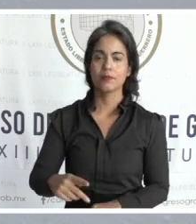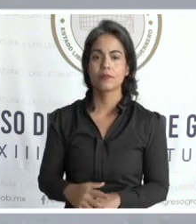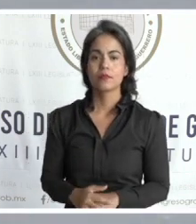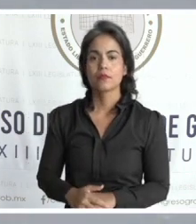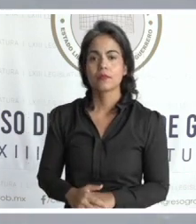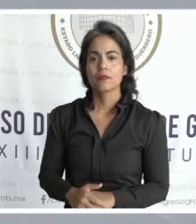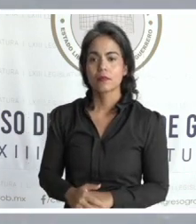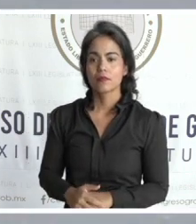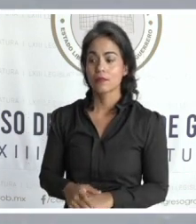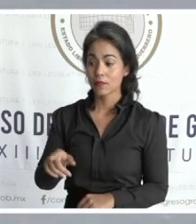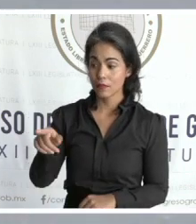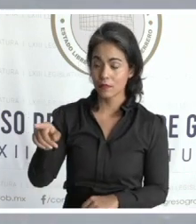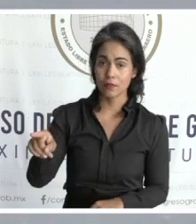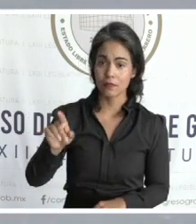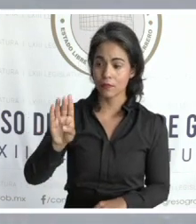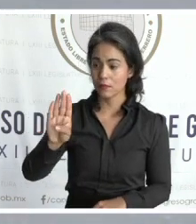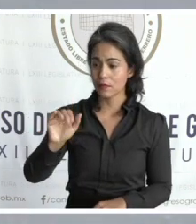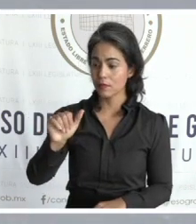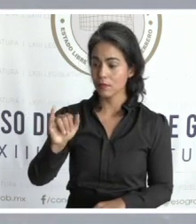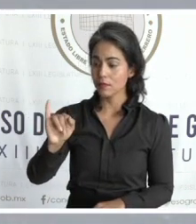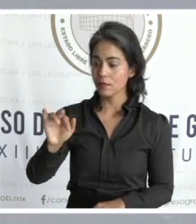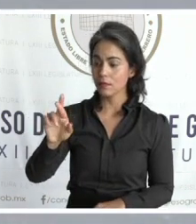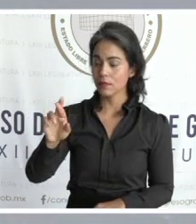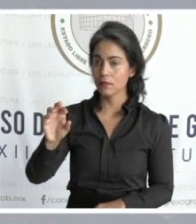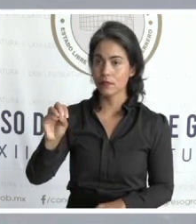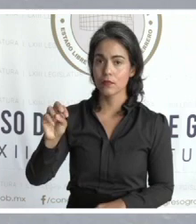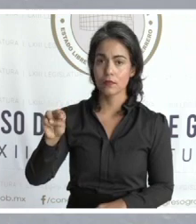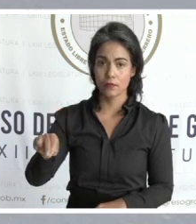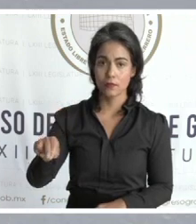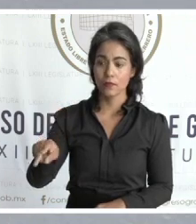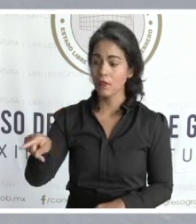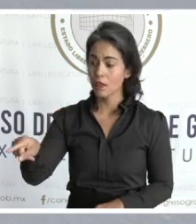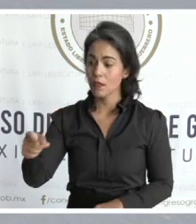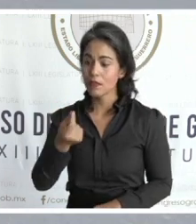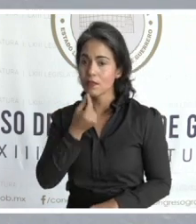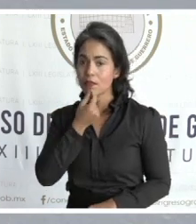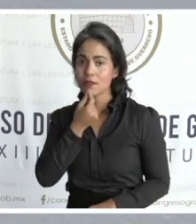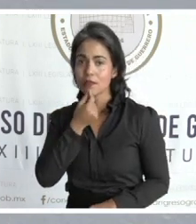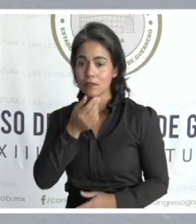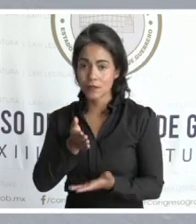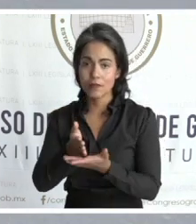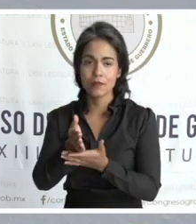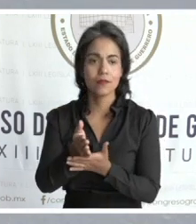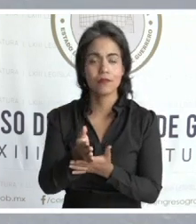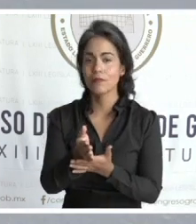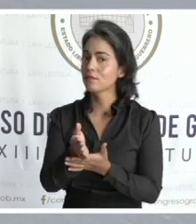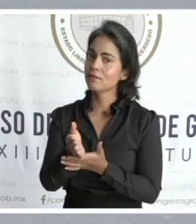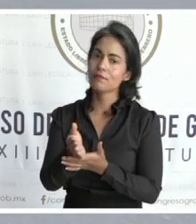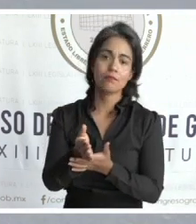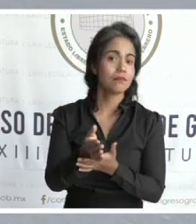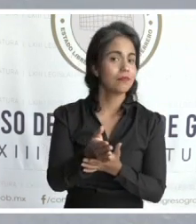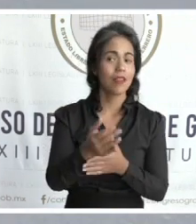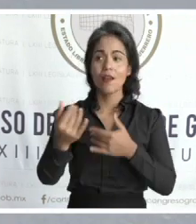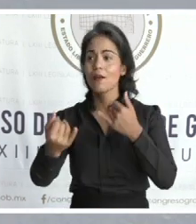ya no se escuchará más el eco ni la sonrisa del pequeño Byron.